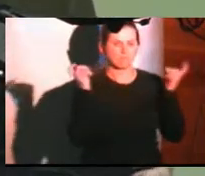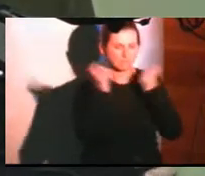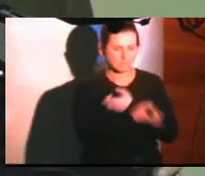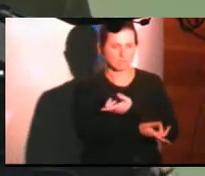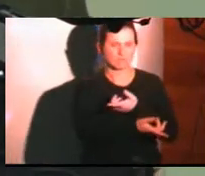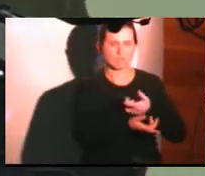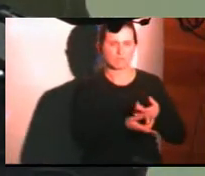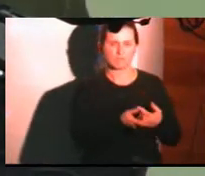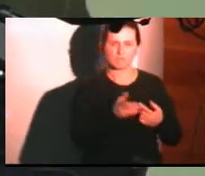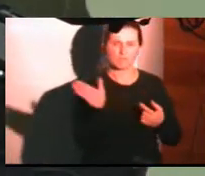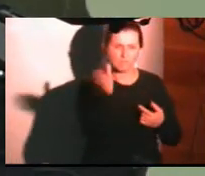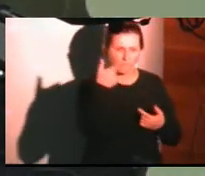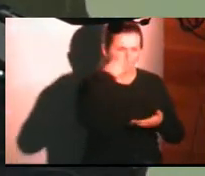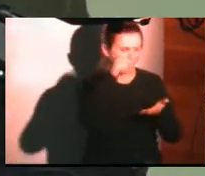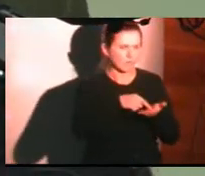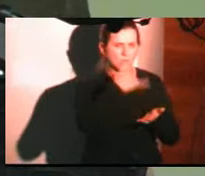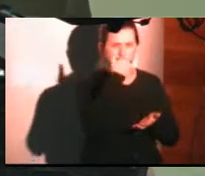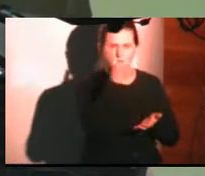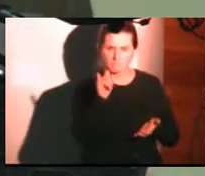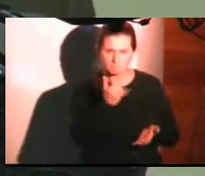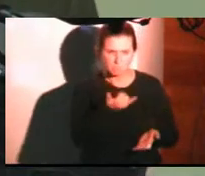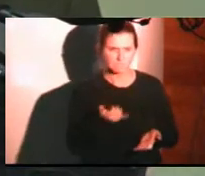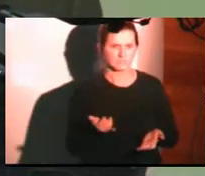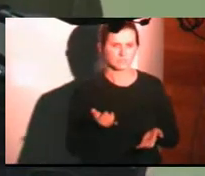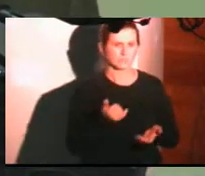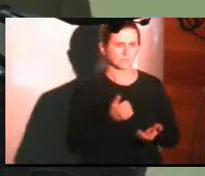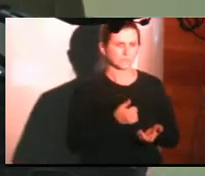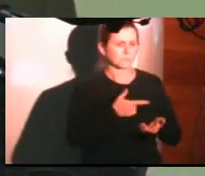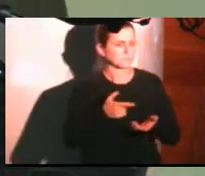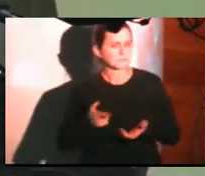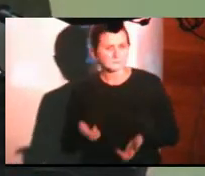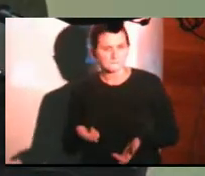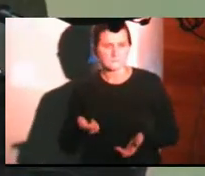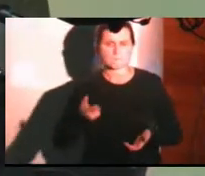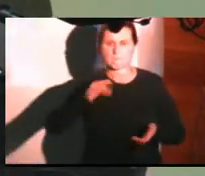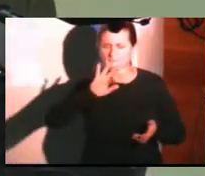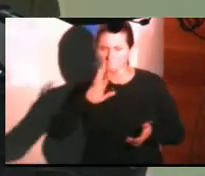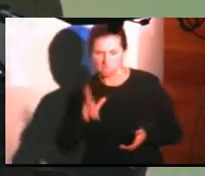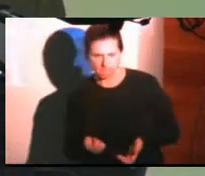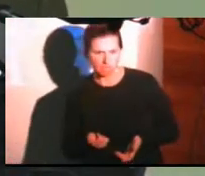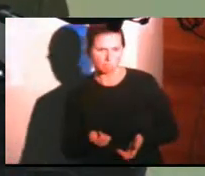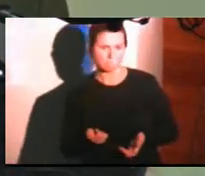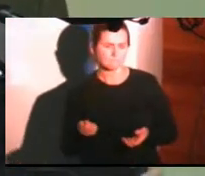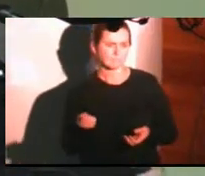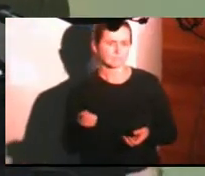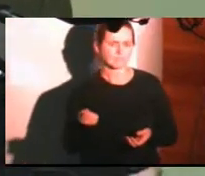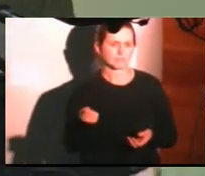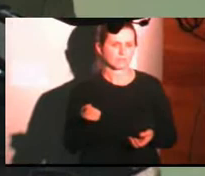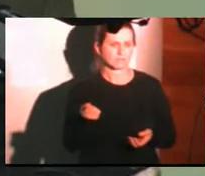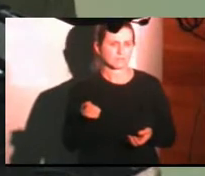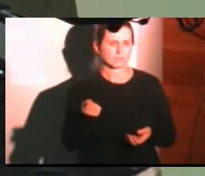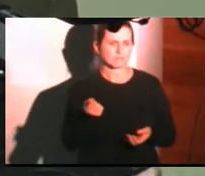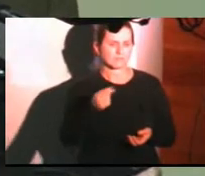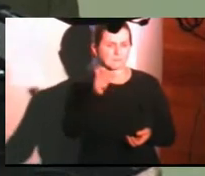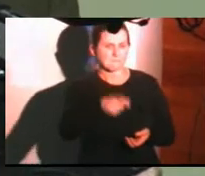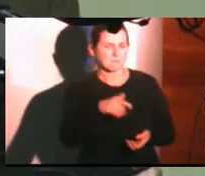seguros, seguramente la delincuencia va a empezar a dudar o va a empezar a sentirse